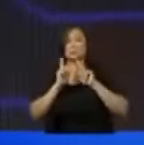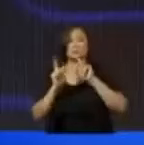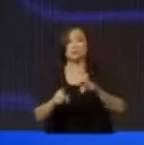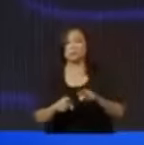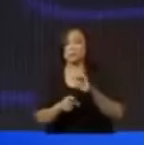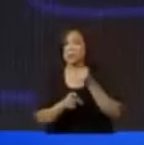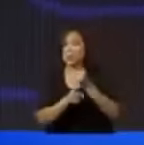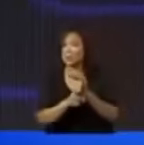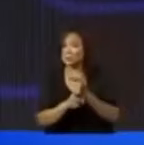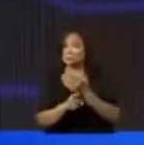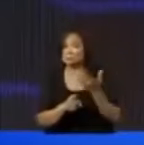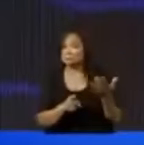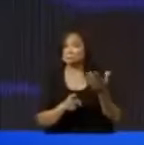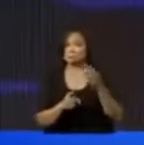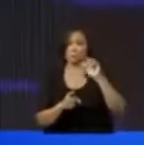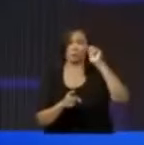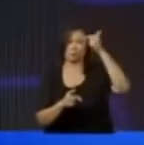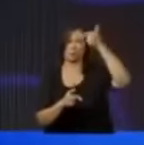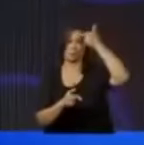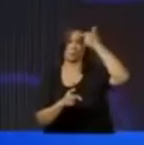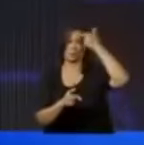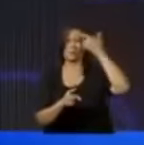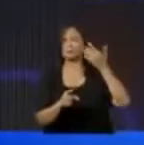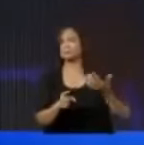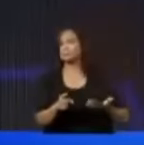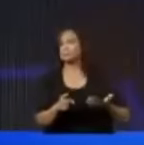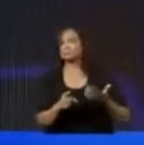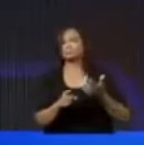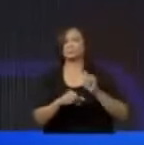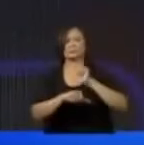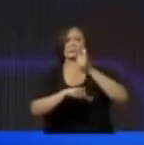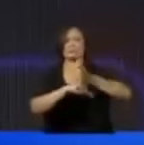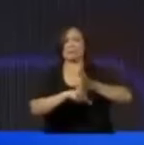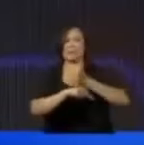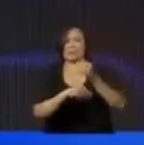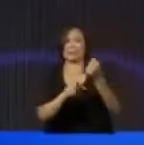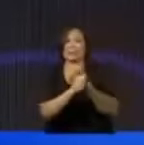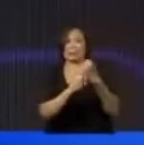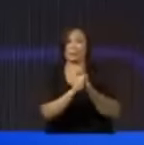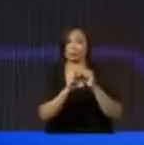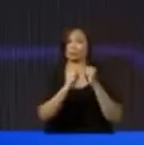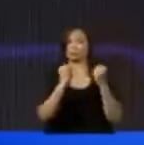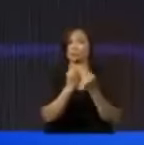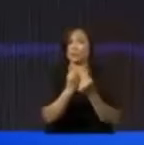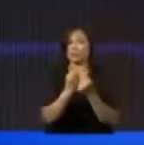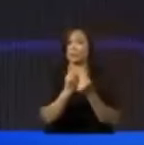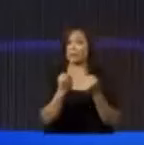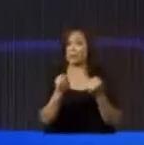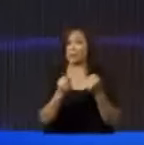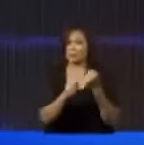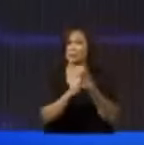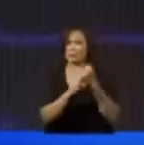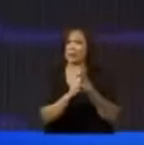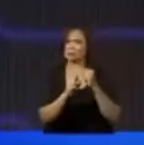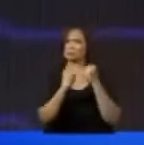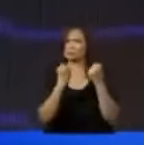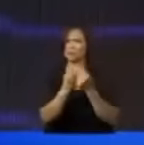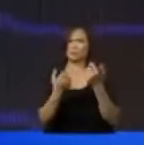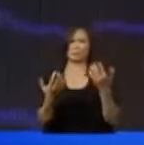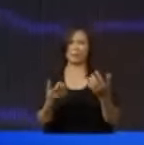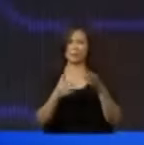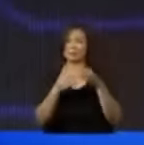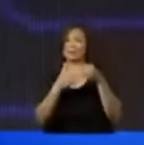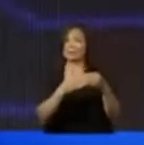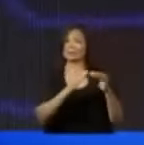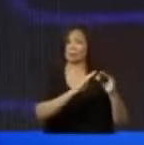respuesta adecuada. En nuestro gobierno vamos a establecer la figura del trabajador social. El trabajador social será una especie